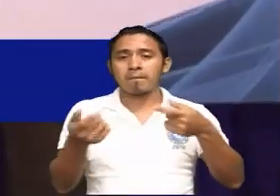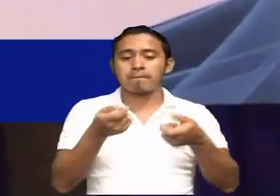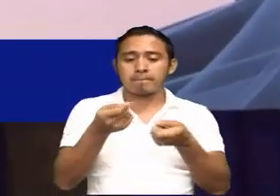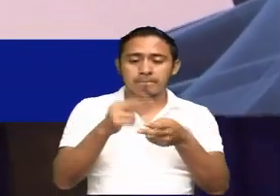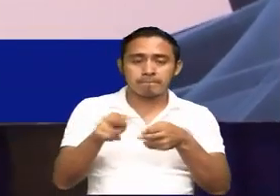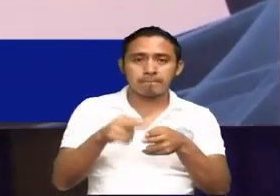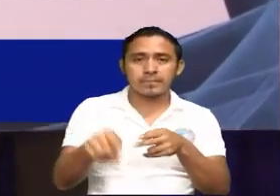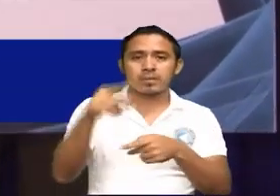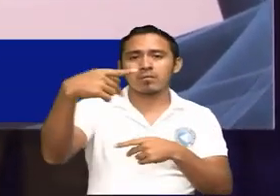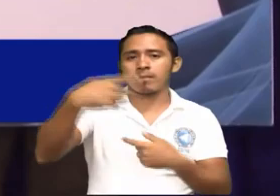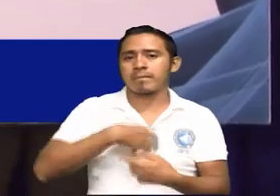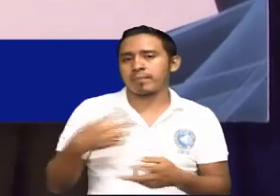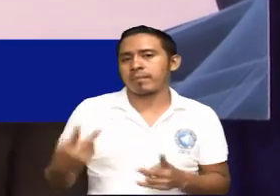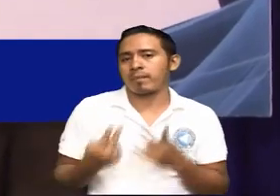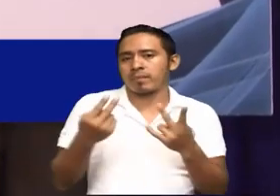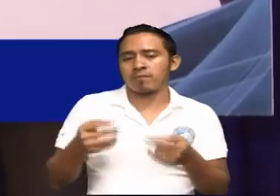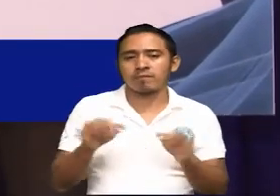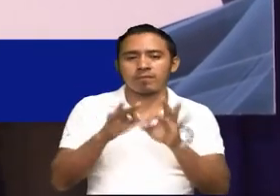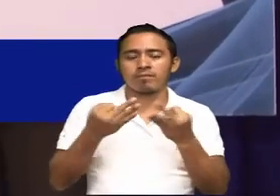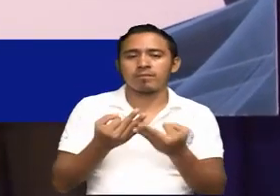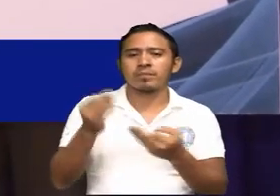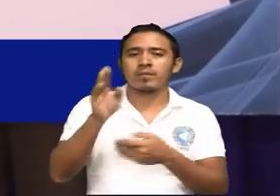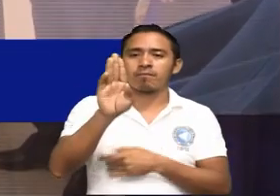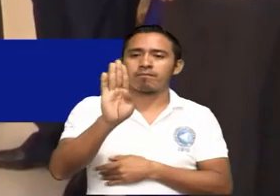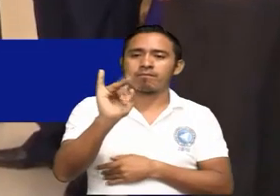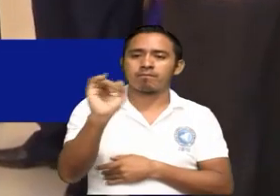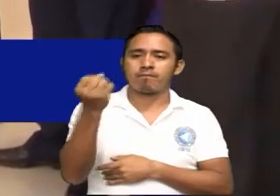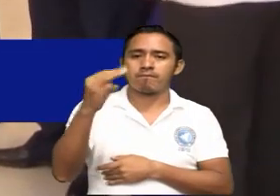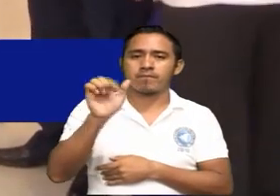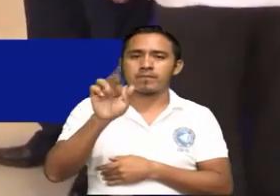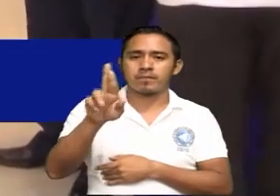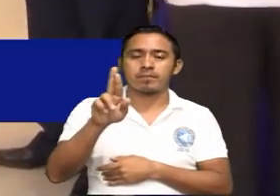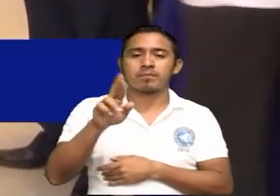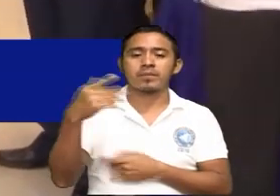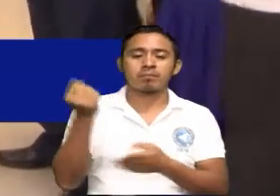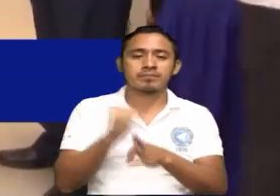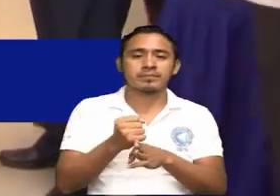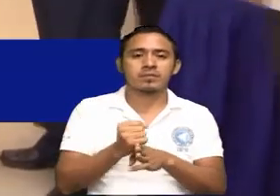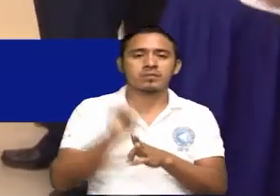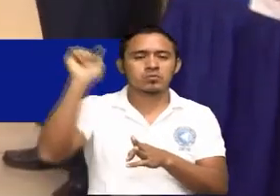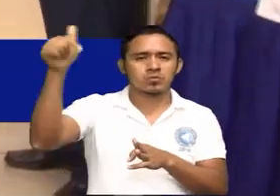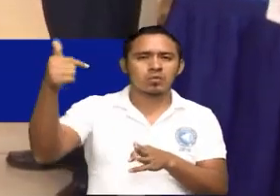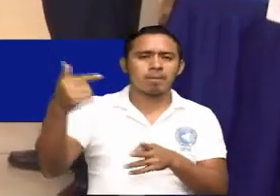de vida a los familiares del compañero Bismar Martínez, asesinado por los